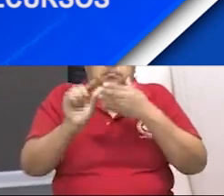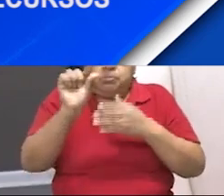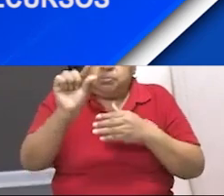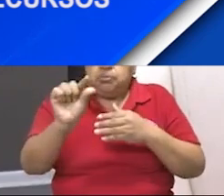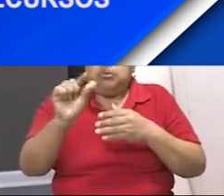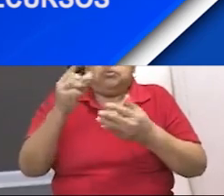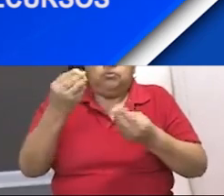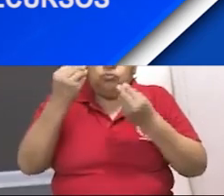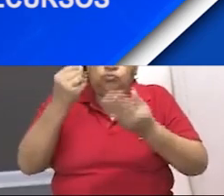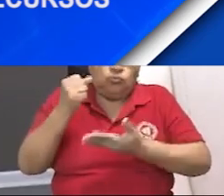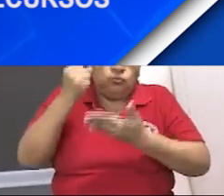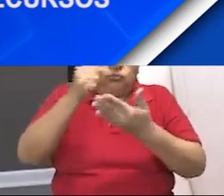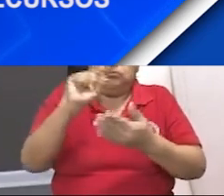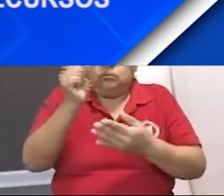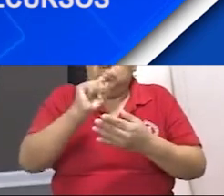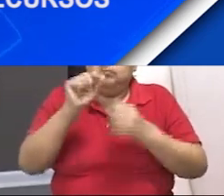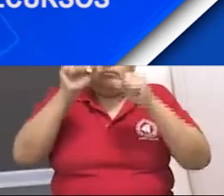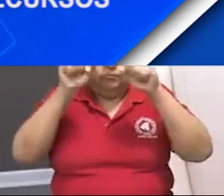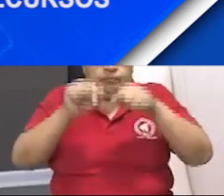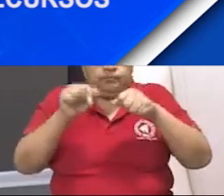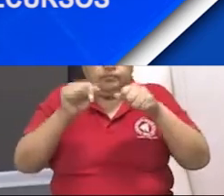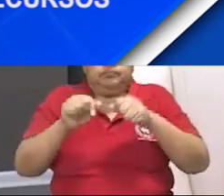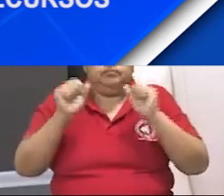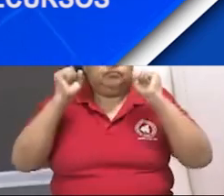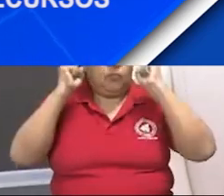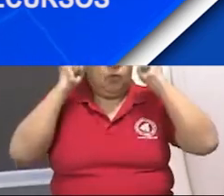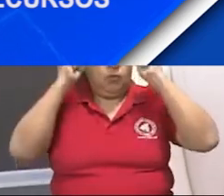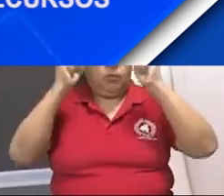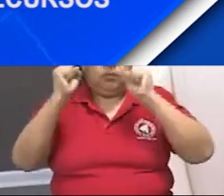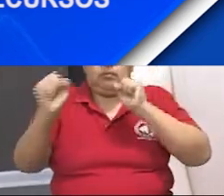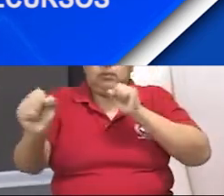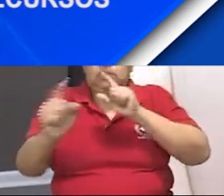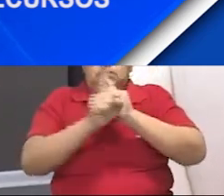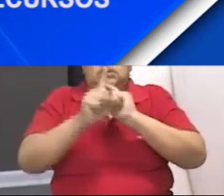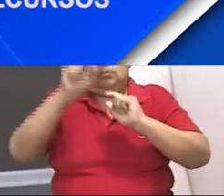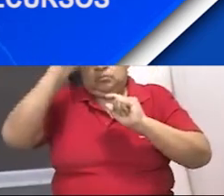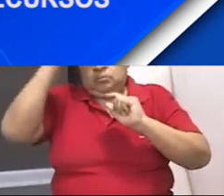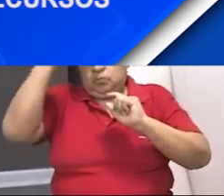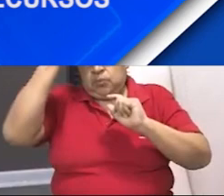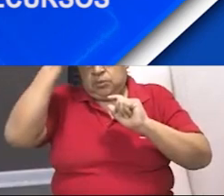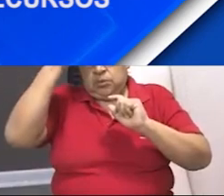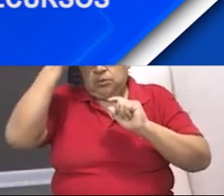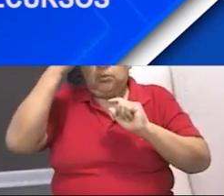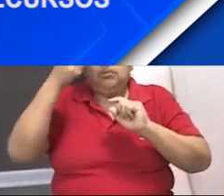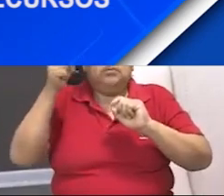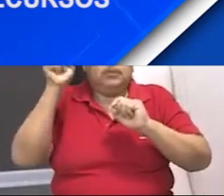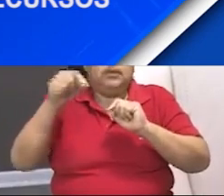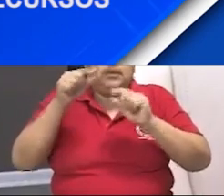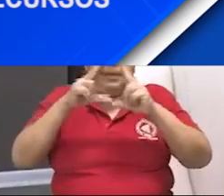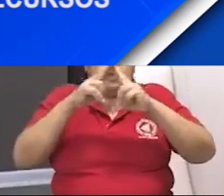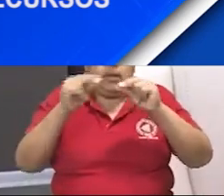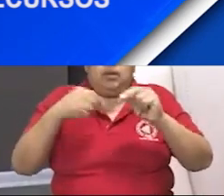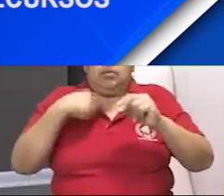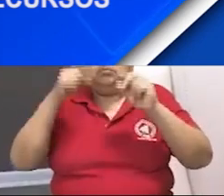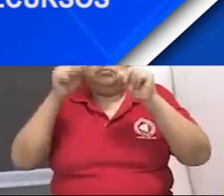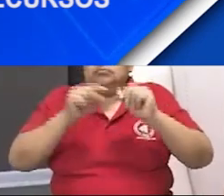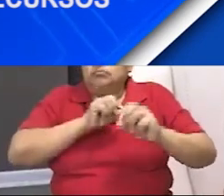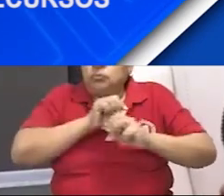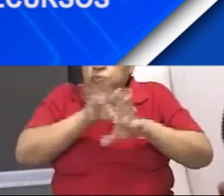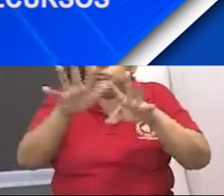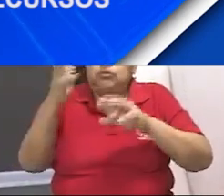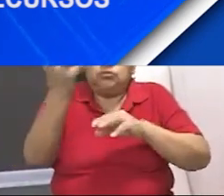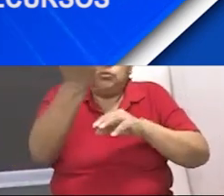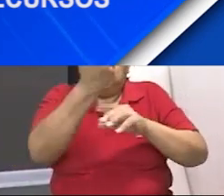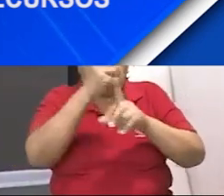están invirtiendo, sino es el poderoso mensaje político que manda Nicaragua a todos